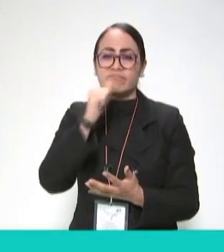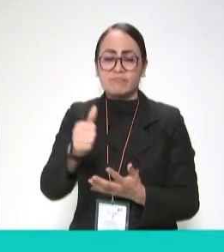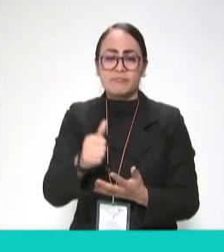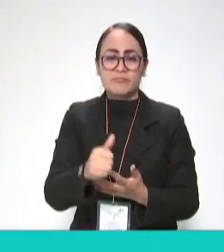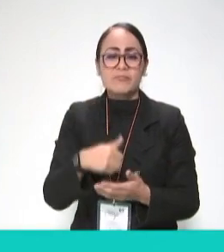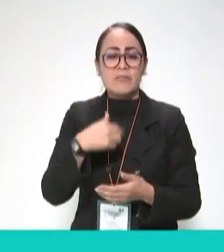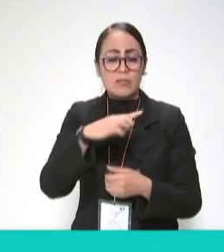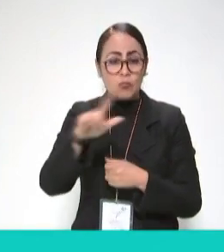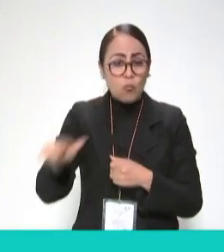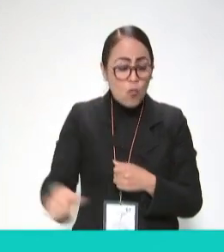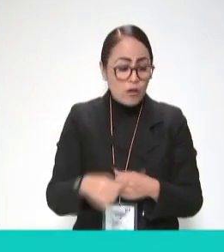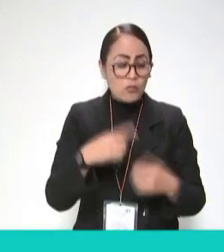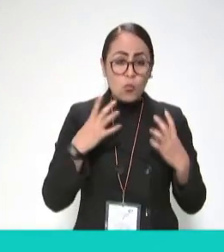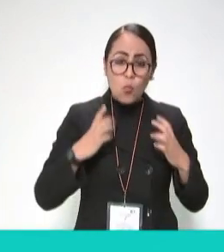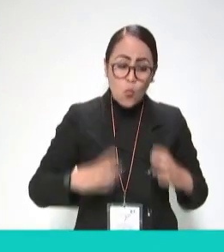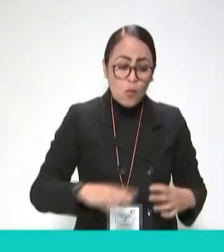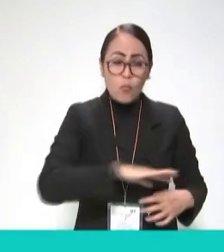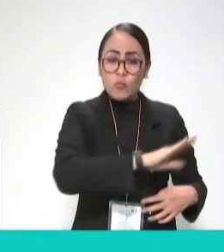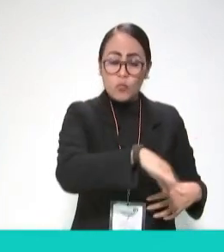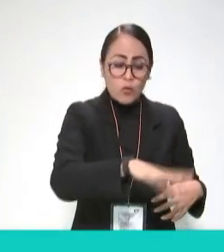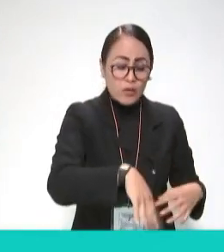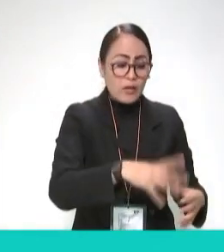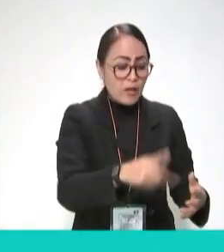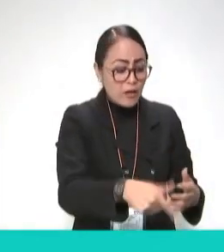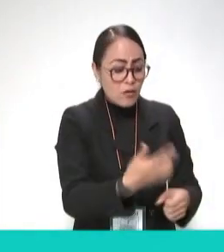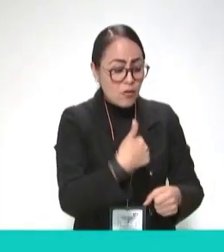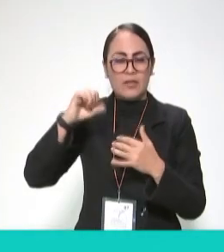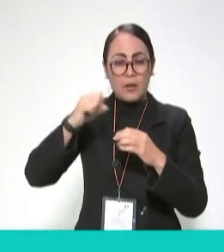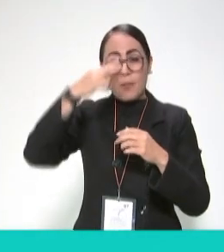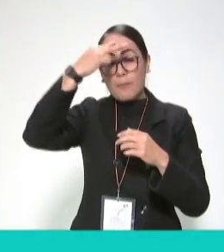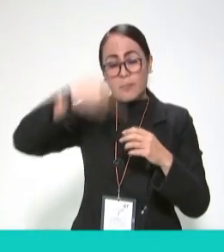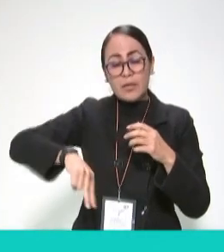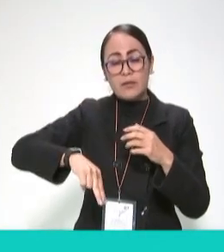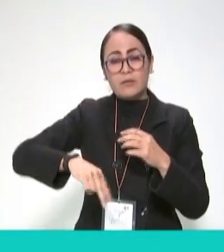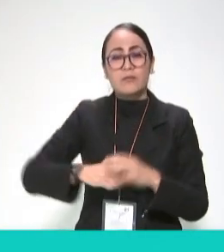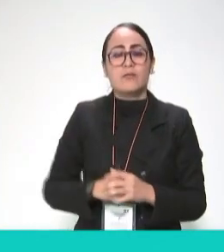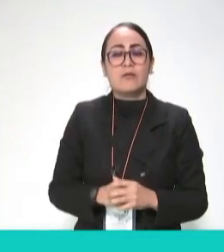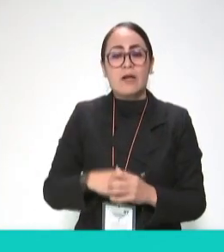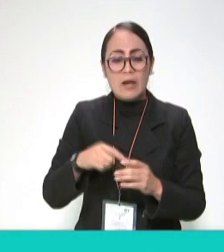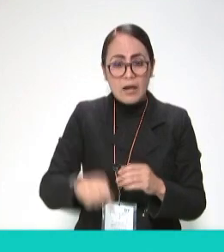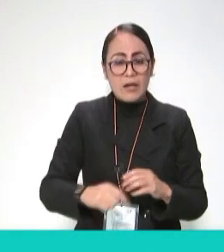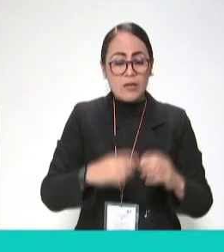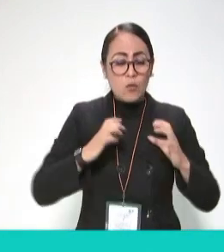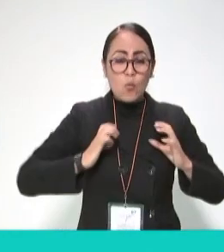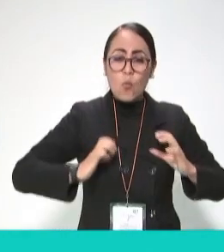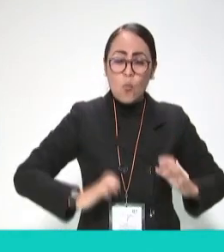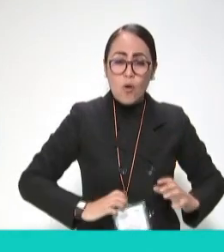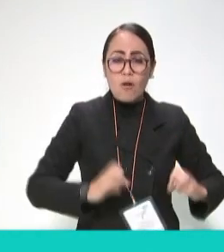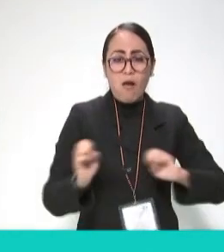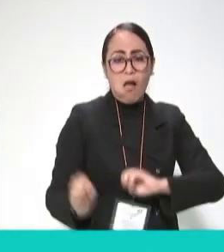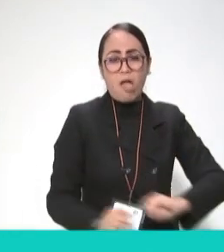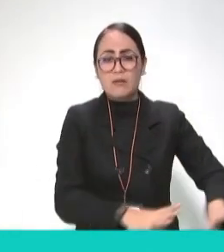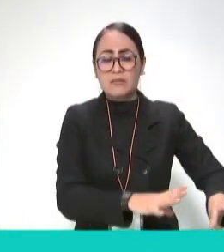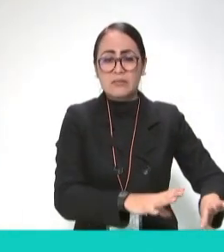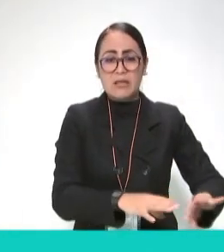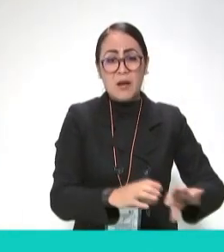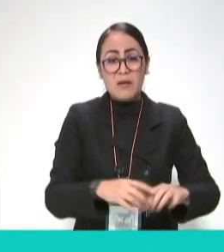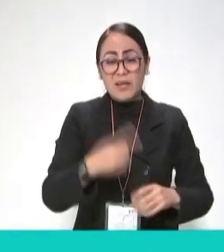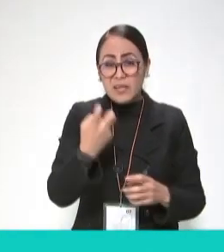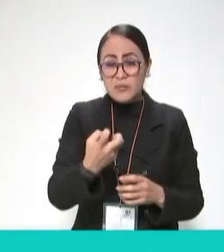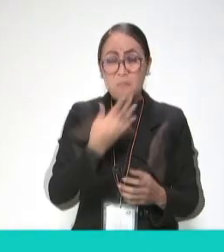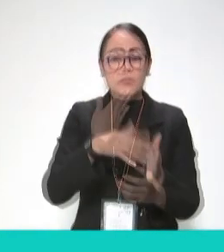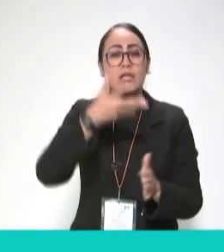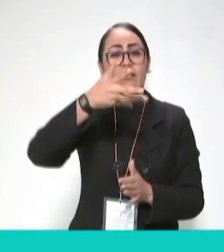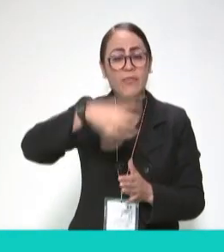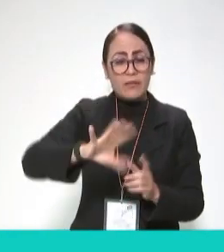el rescate de los cuerpos de los 65 mineros atrapados en pasta de conchos así como de las que haya emprendido entre diciembre de 2018 y el 1 de abril de